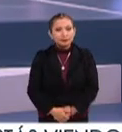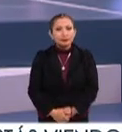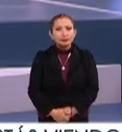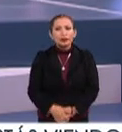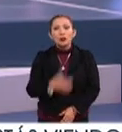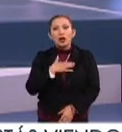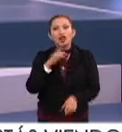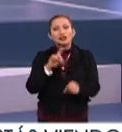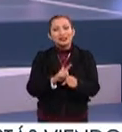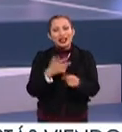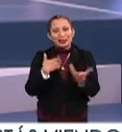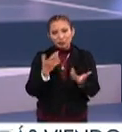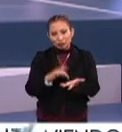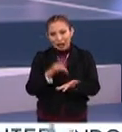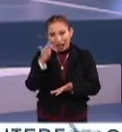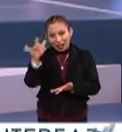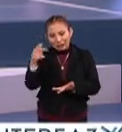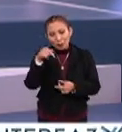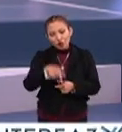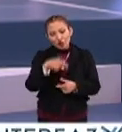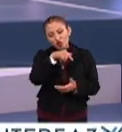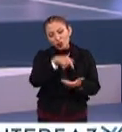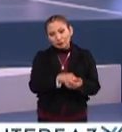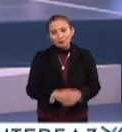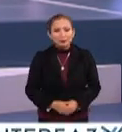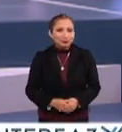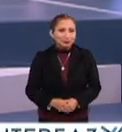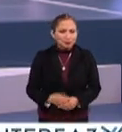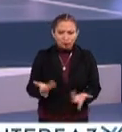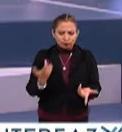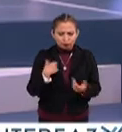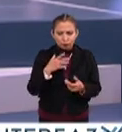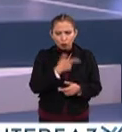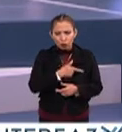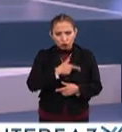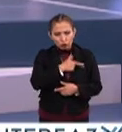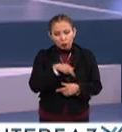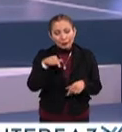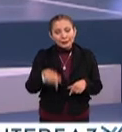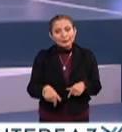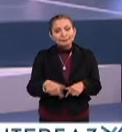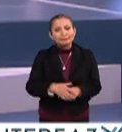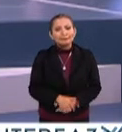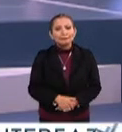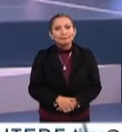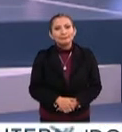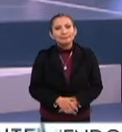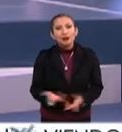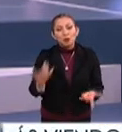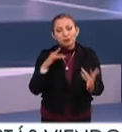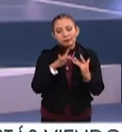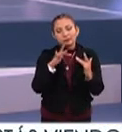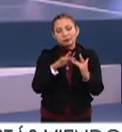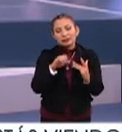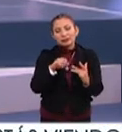Muy buenos días, muchas gracias por el espacio. Al contrario, es un gusto tenerlo con nosotros vía